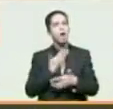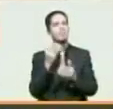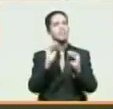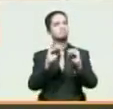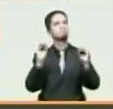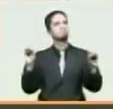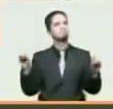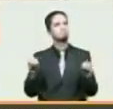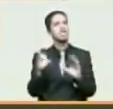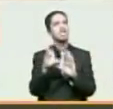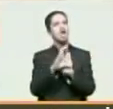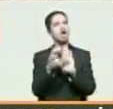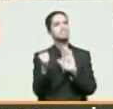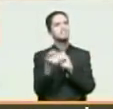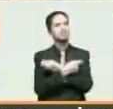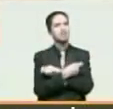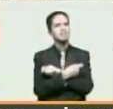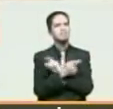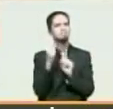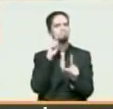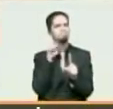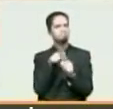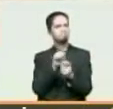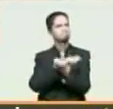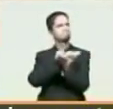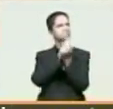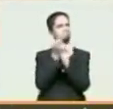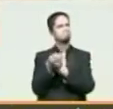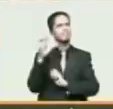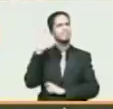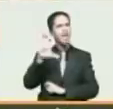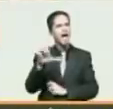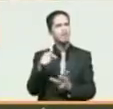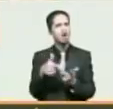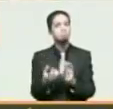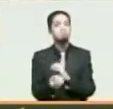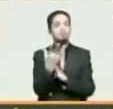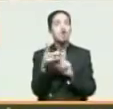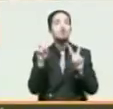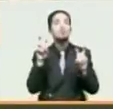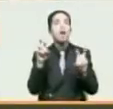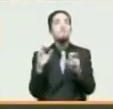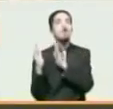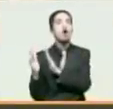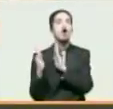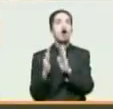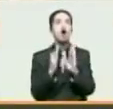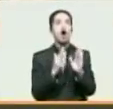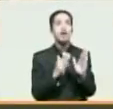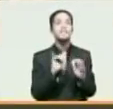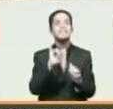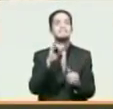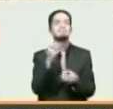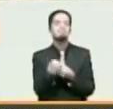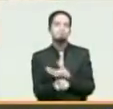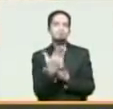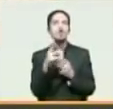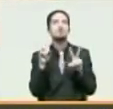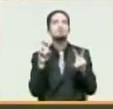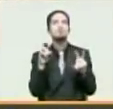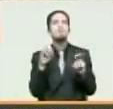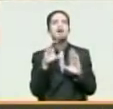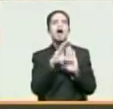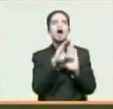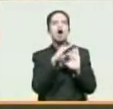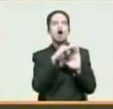Nacional Constituyente con el objeto de transformar el Estado, crear un nuevo ordenamiento jurídico y redactar una nueva Constitución.